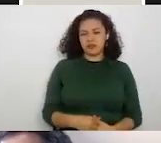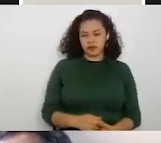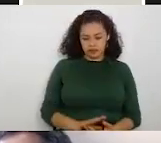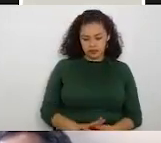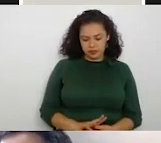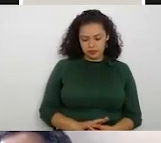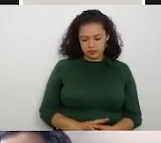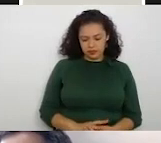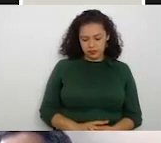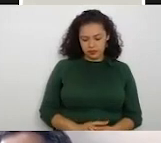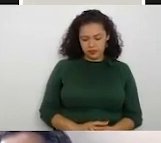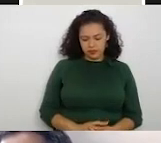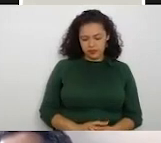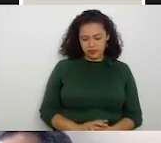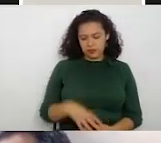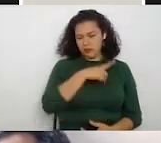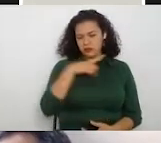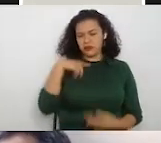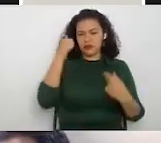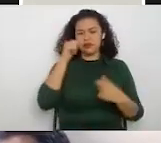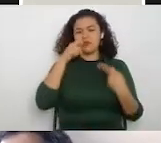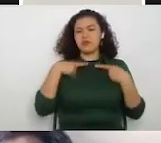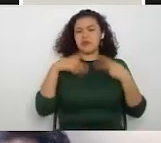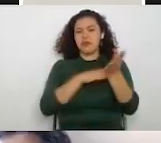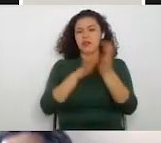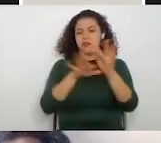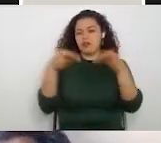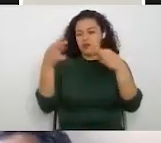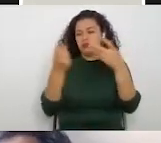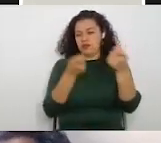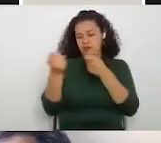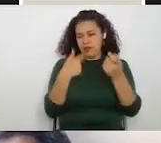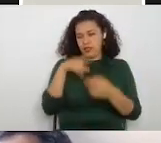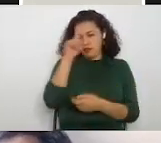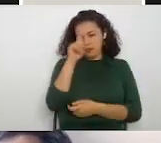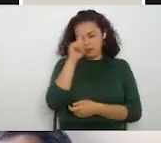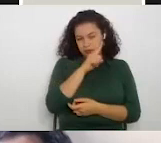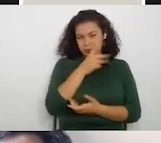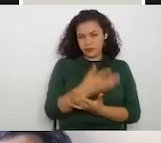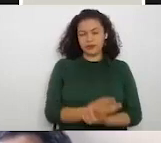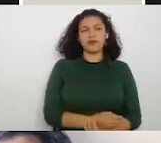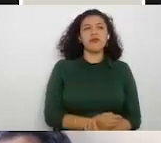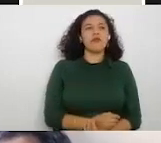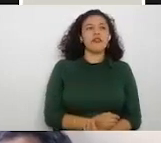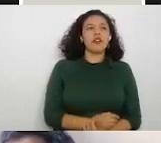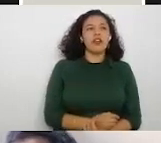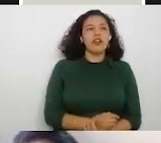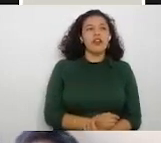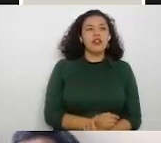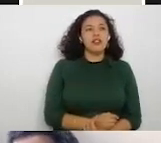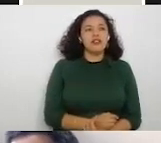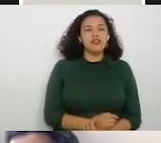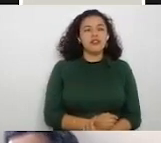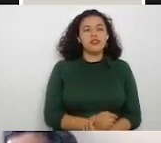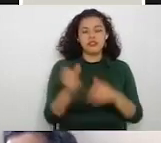siempre tiene que haber una persona que controle esos documentos. O sea, es recomendable que una área, la que